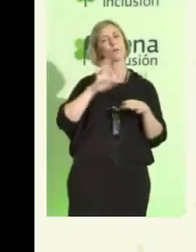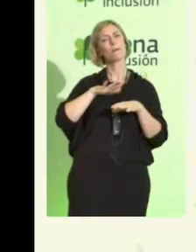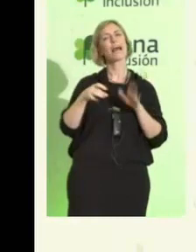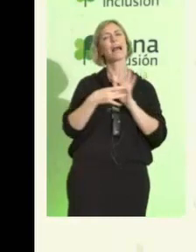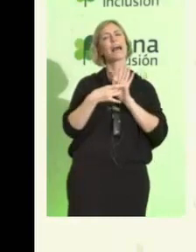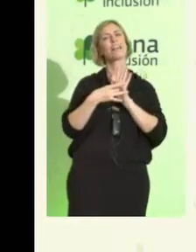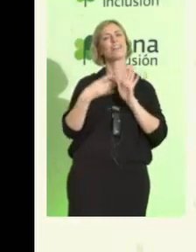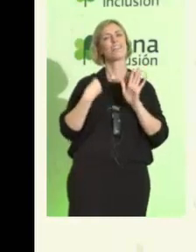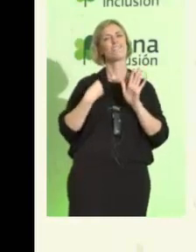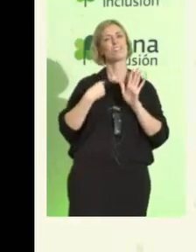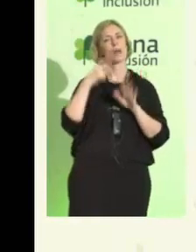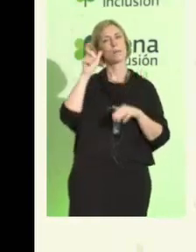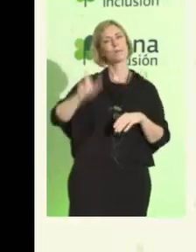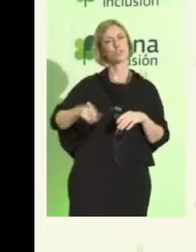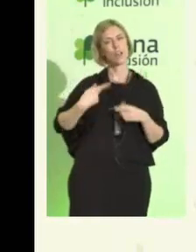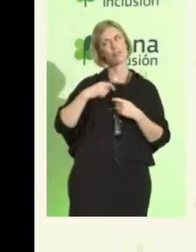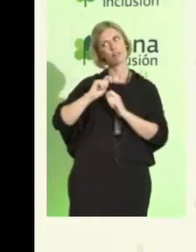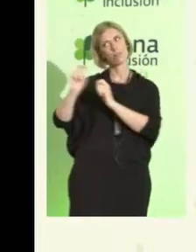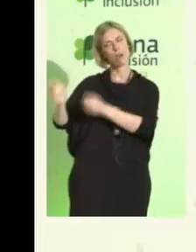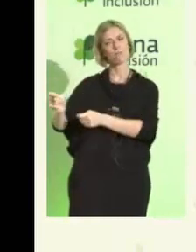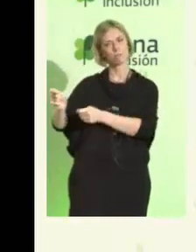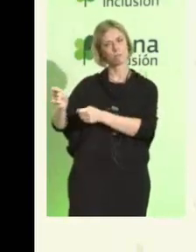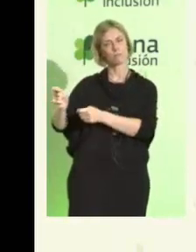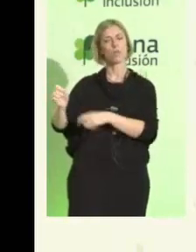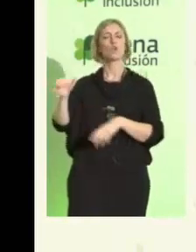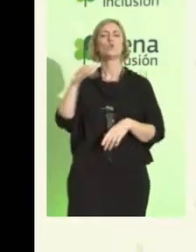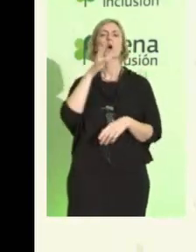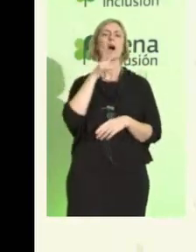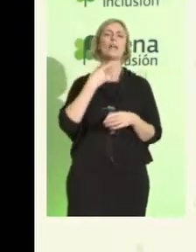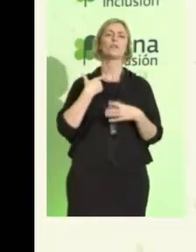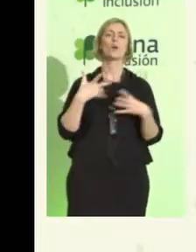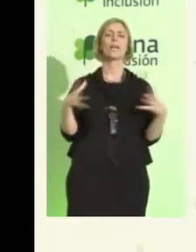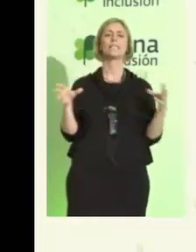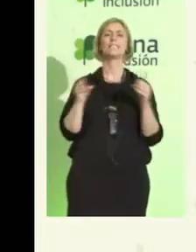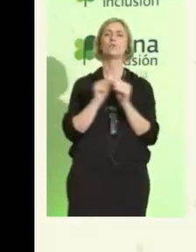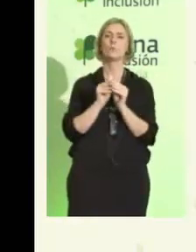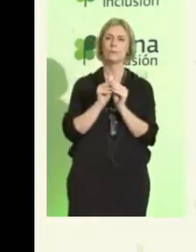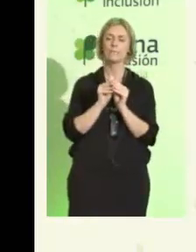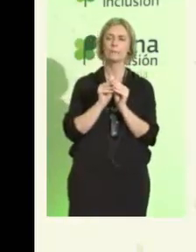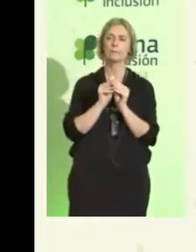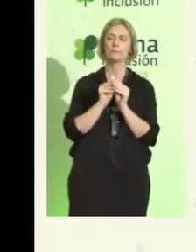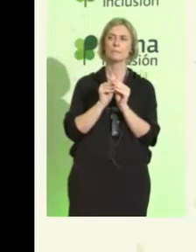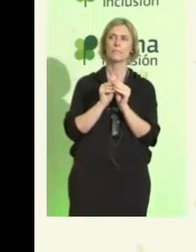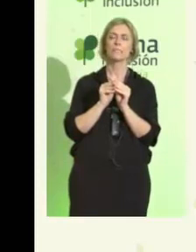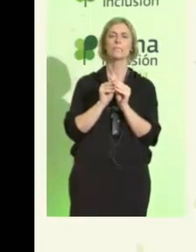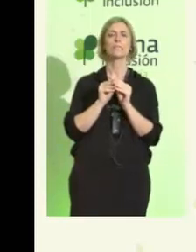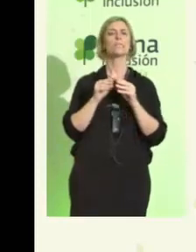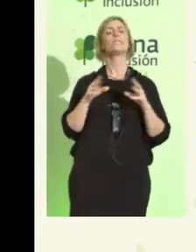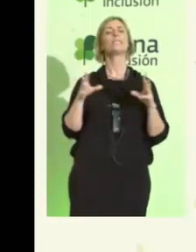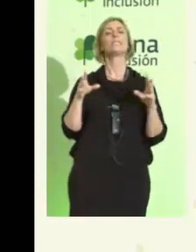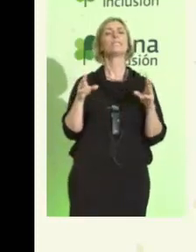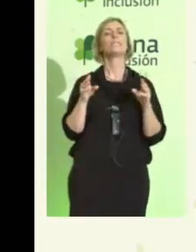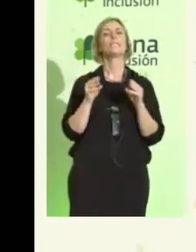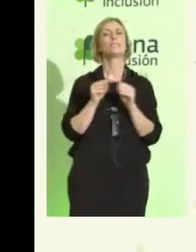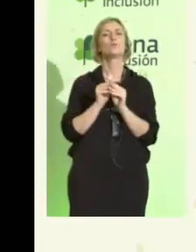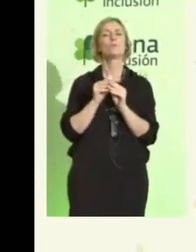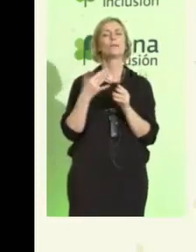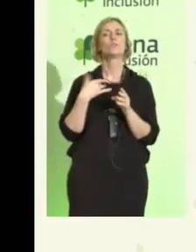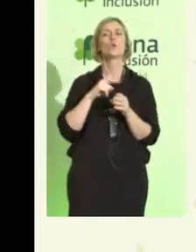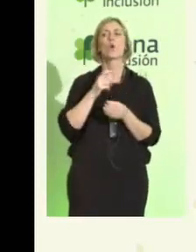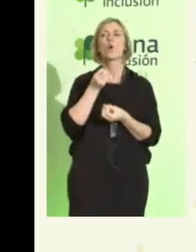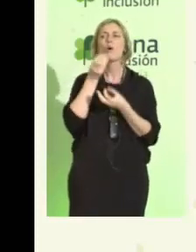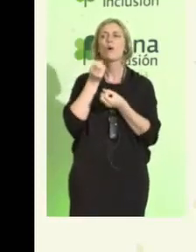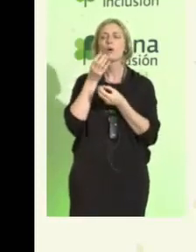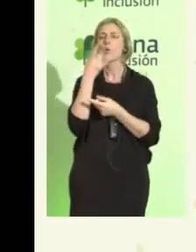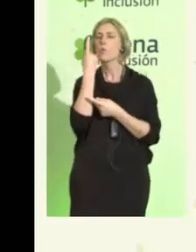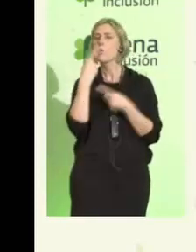vida. Déjame resumirlo diciendo y compartiendo con vosotros una cosa más. Que